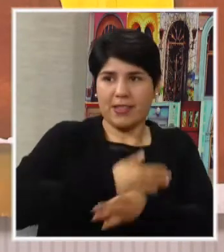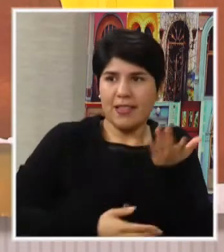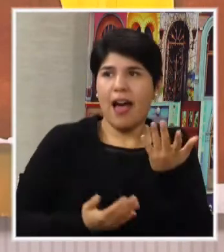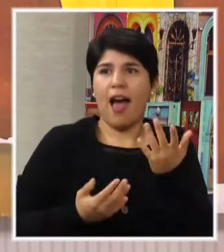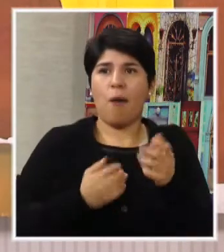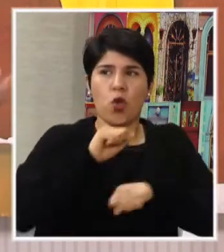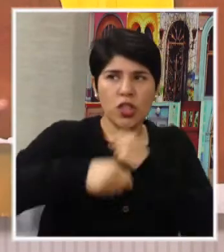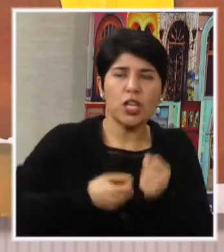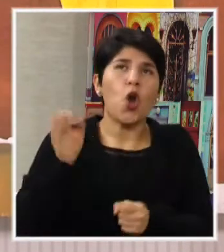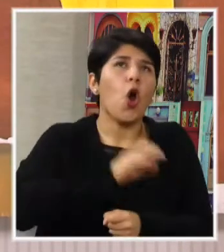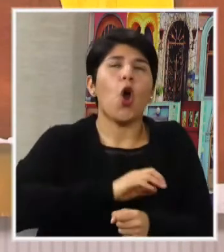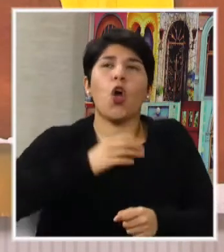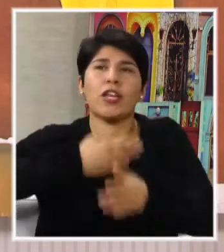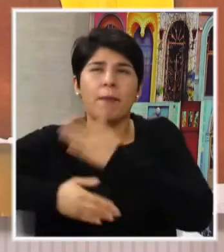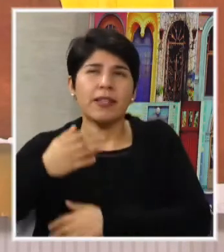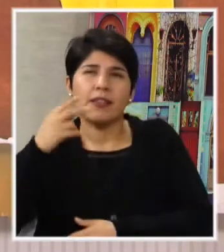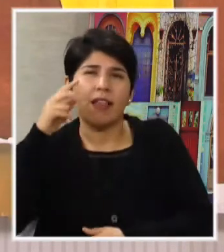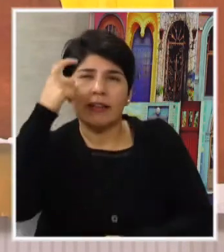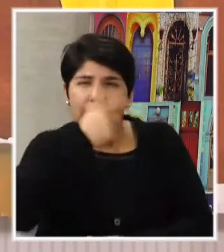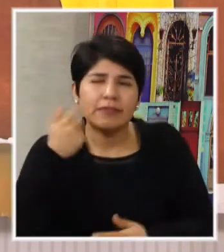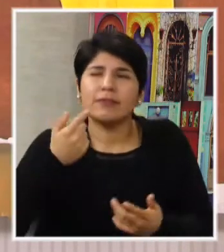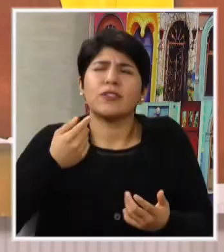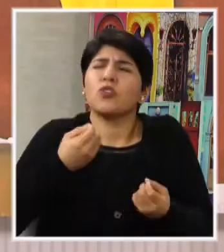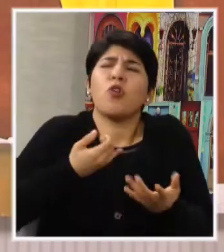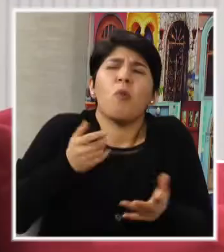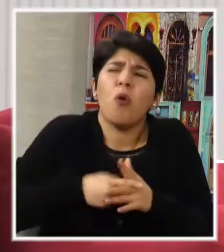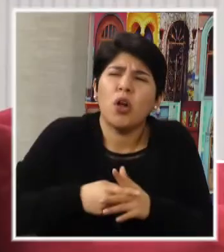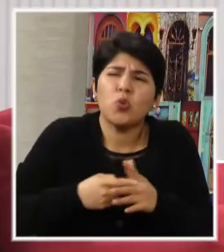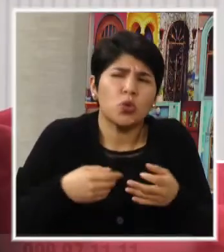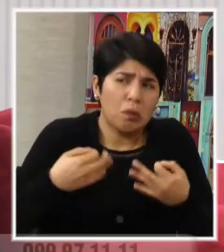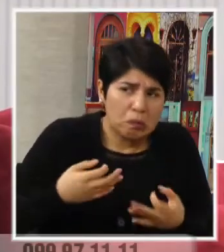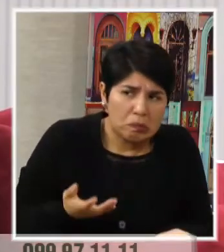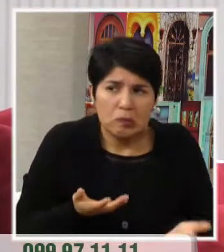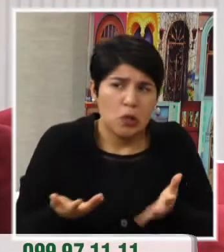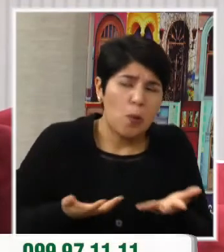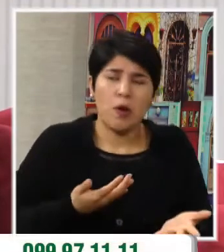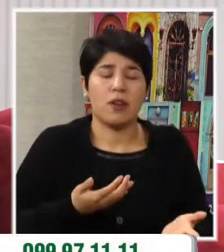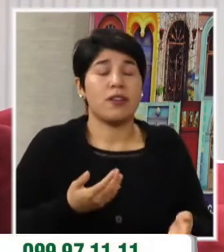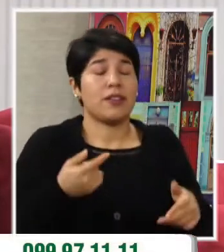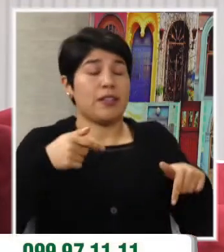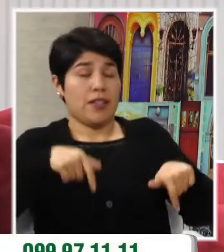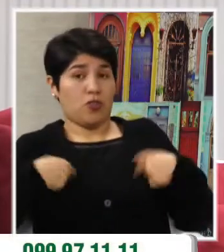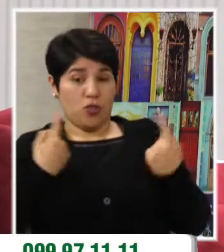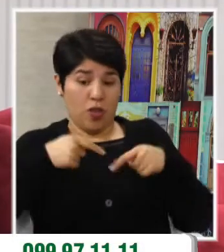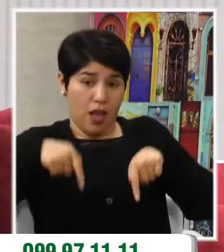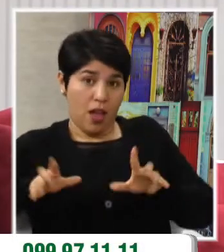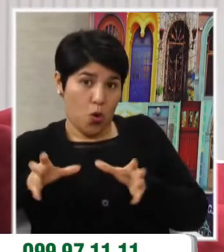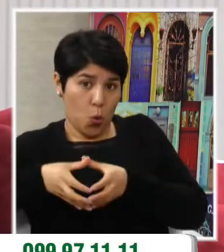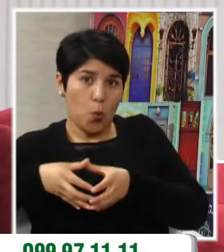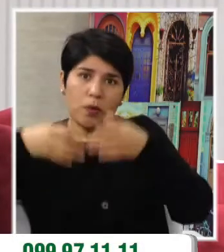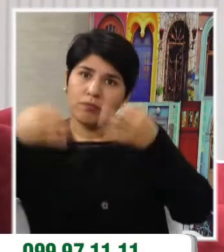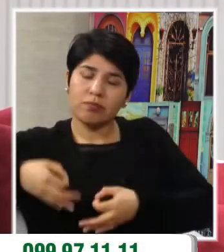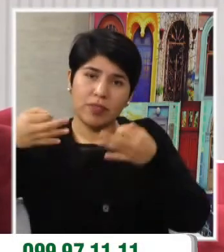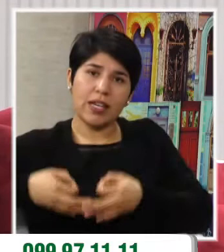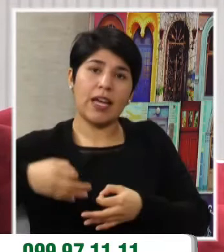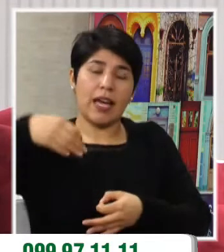otra discapacidad como puede ser la baja visión o la ceguera bueno nosotros tenemos un equipo muy bueno también que tengo